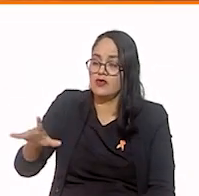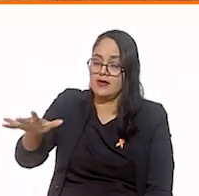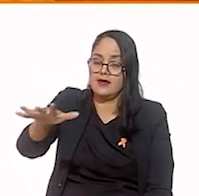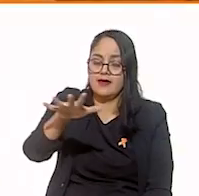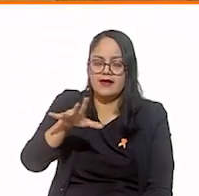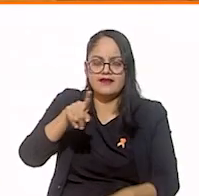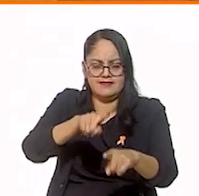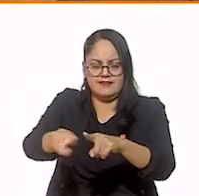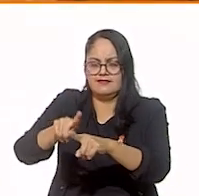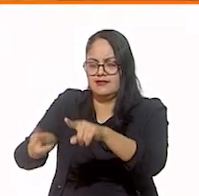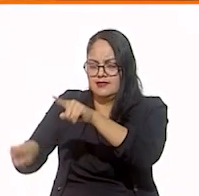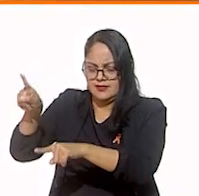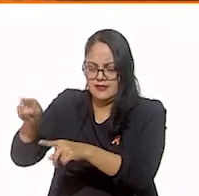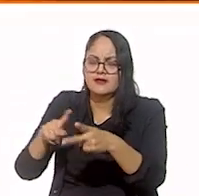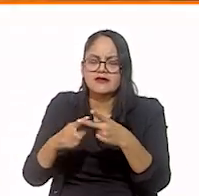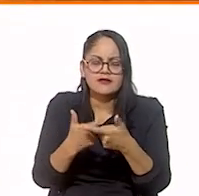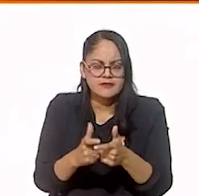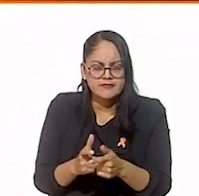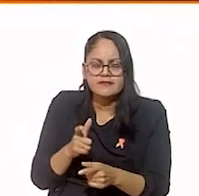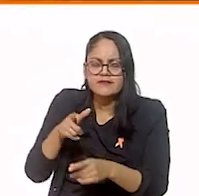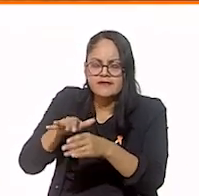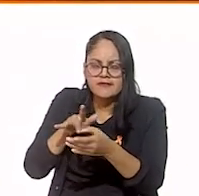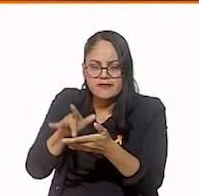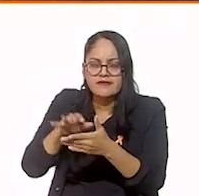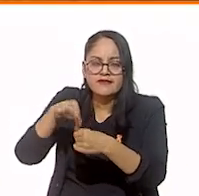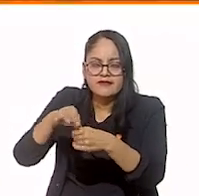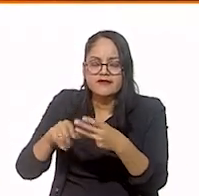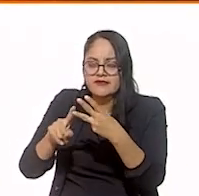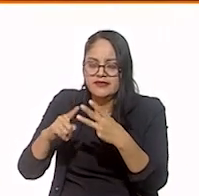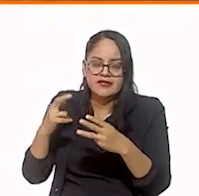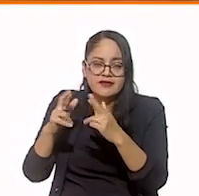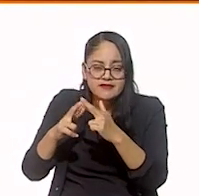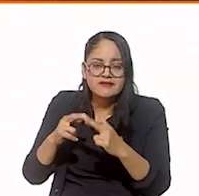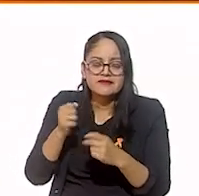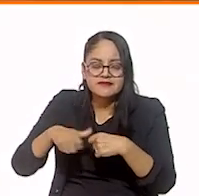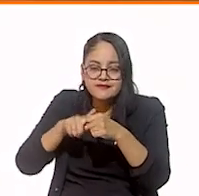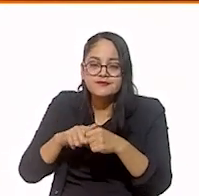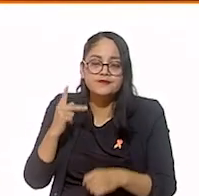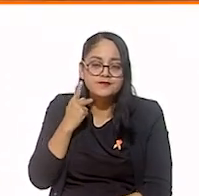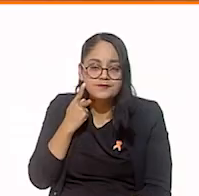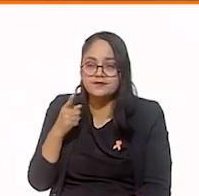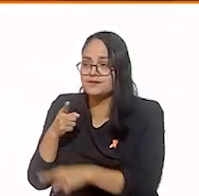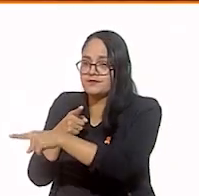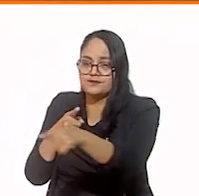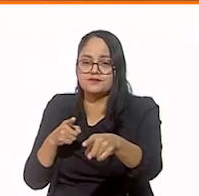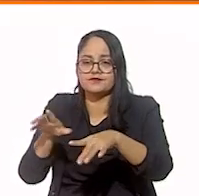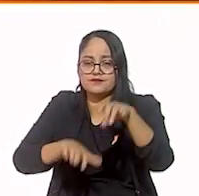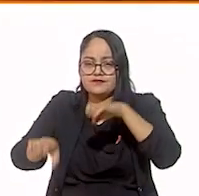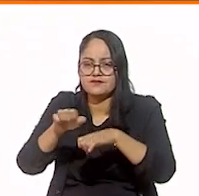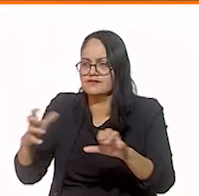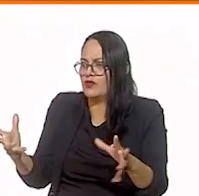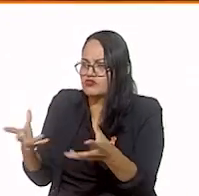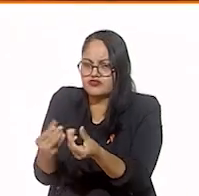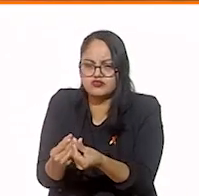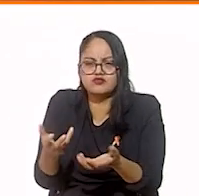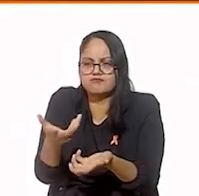distintas denominaciones partidistas o de organizaciones sociales y políticas hasta expresiones religiosas, expresiones empresariales. O sea, hay una gran